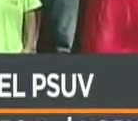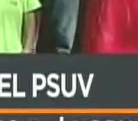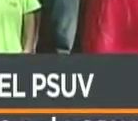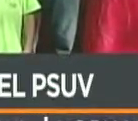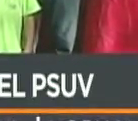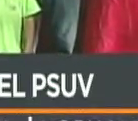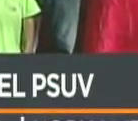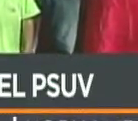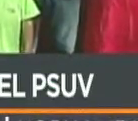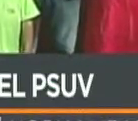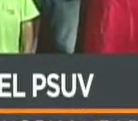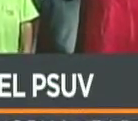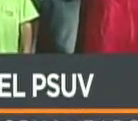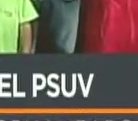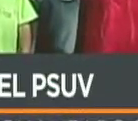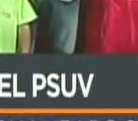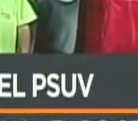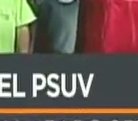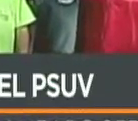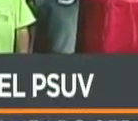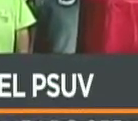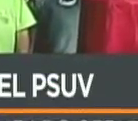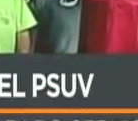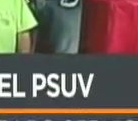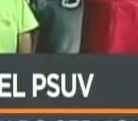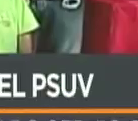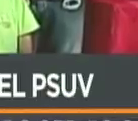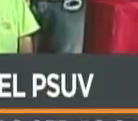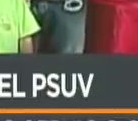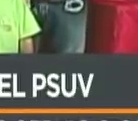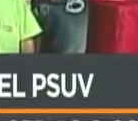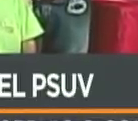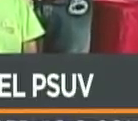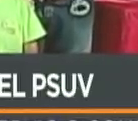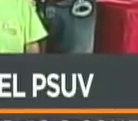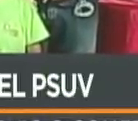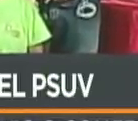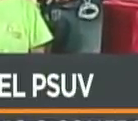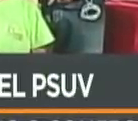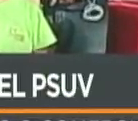todos. Bueno, he venido a dar un paso